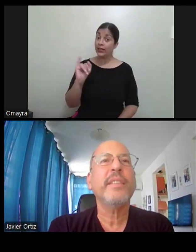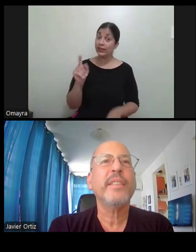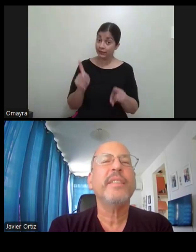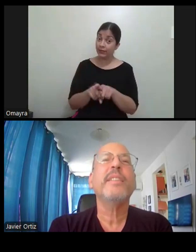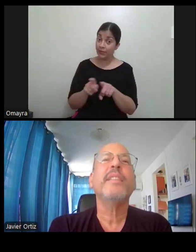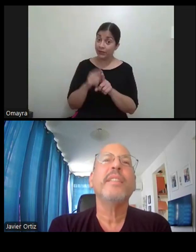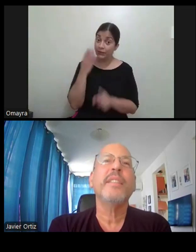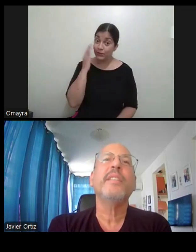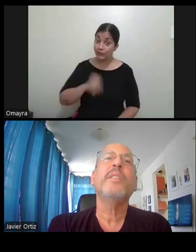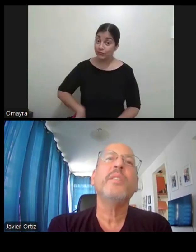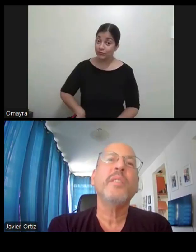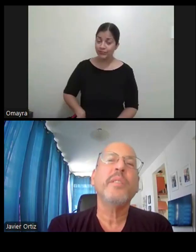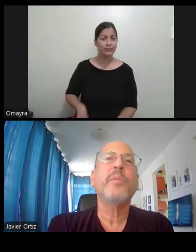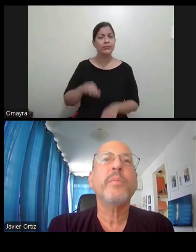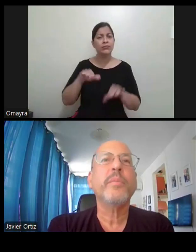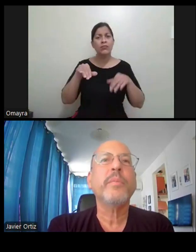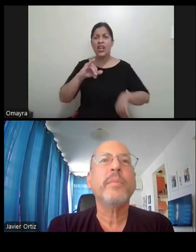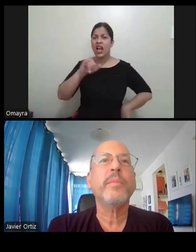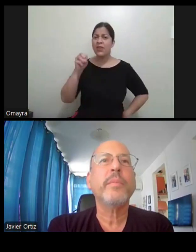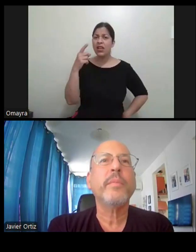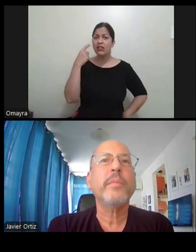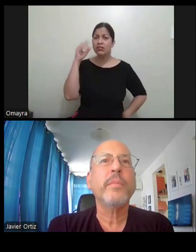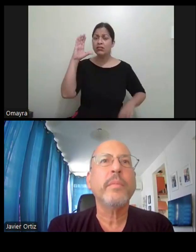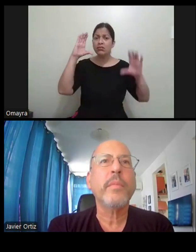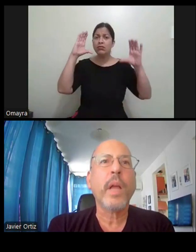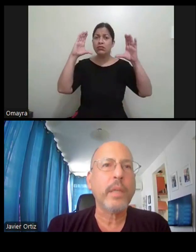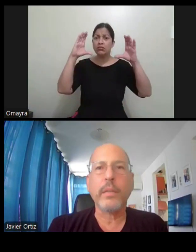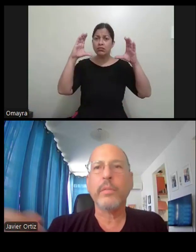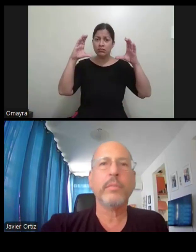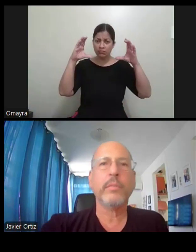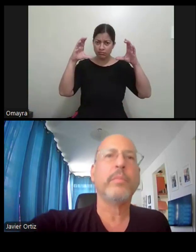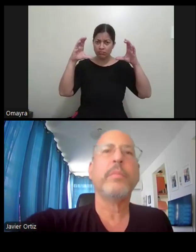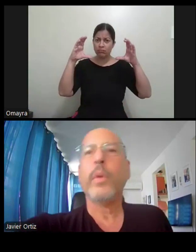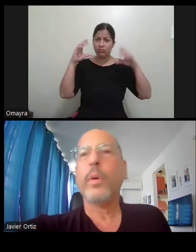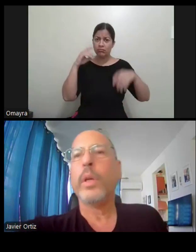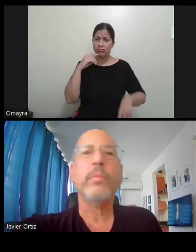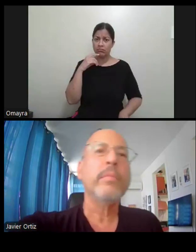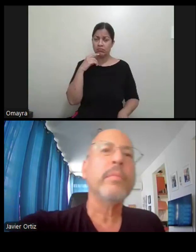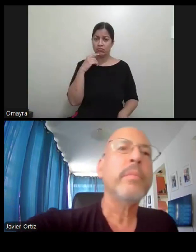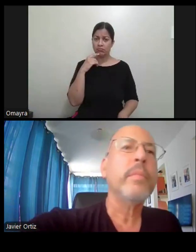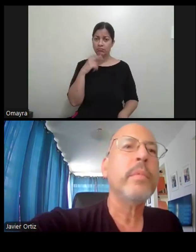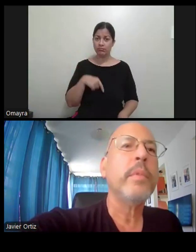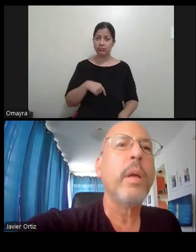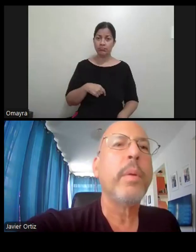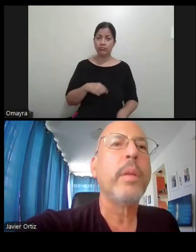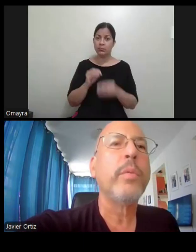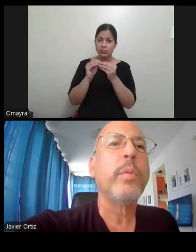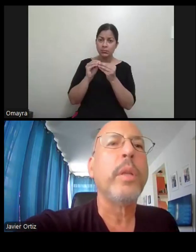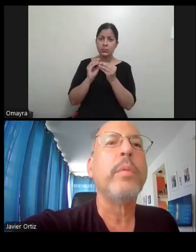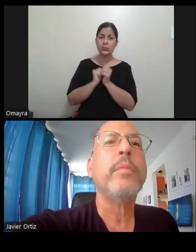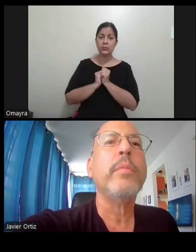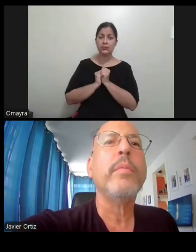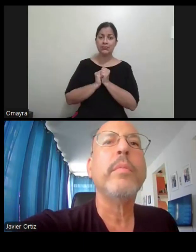Facebook. Mira, Javier, estás como bajito, ¿sabes? El sonido tuyo. Ok. Así que. Déjame subirlo.